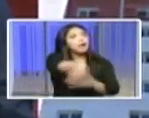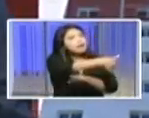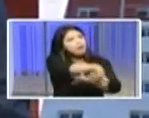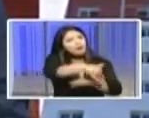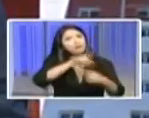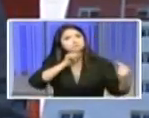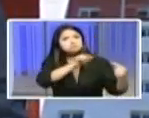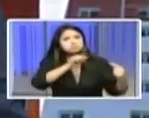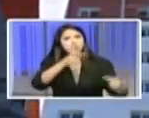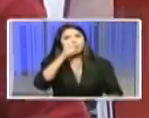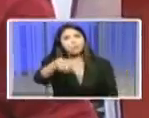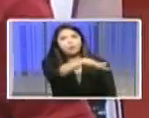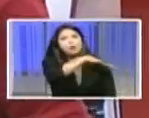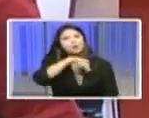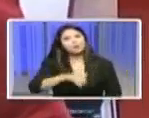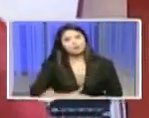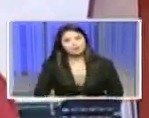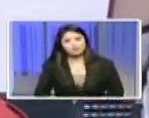también.